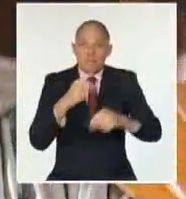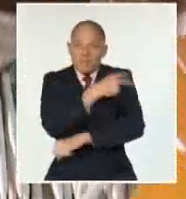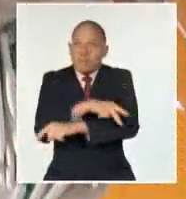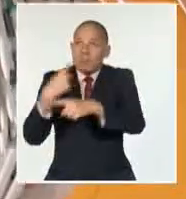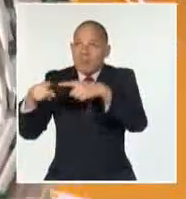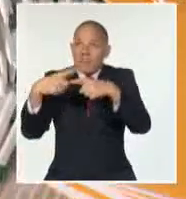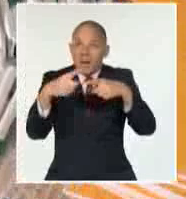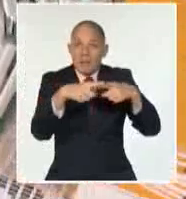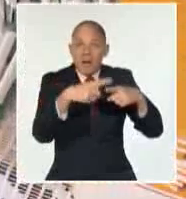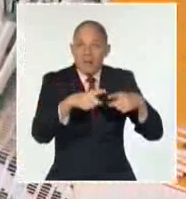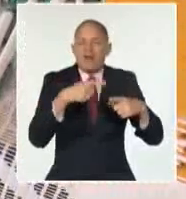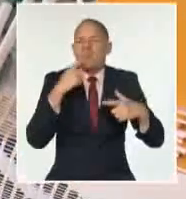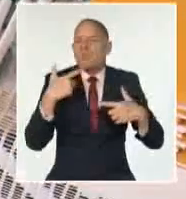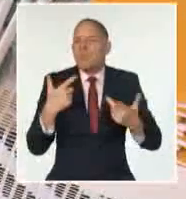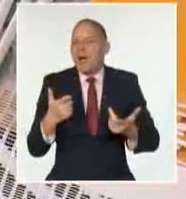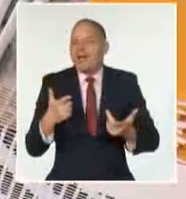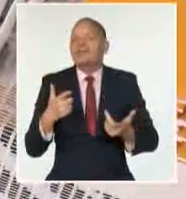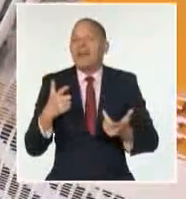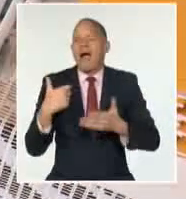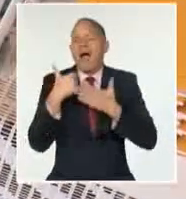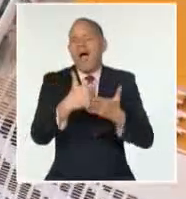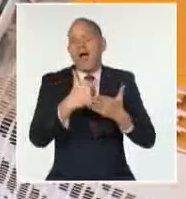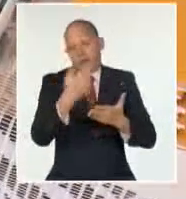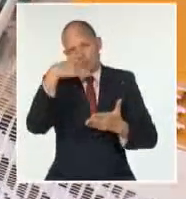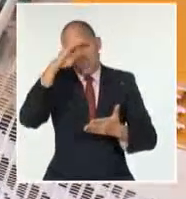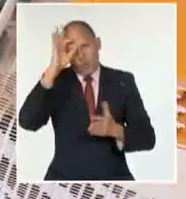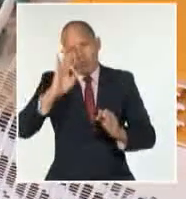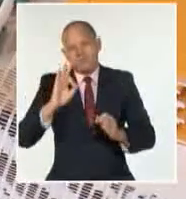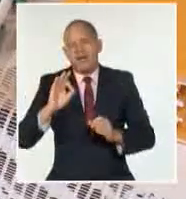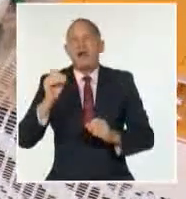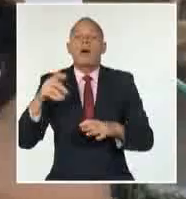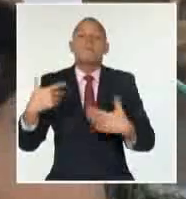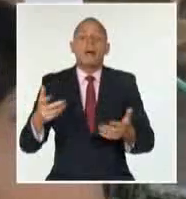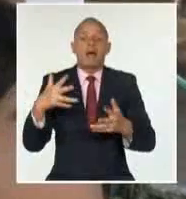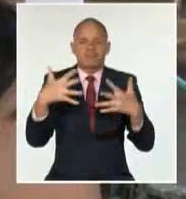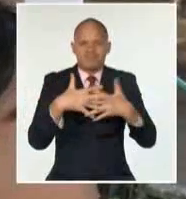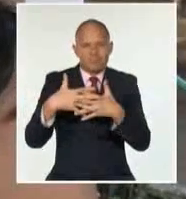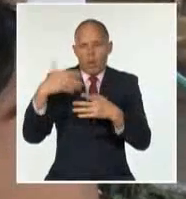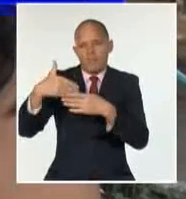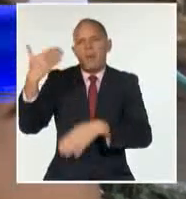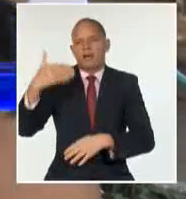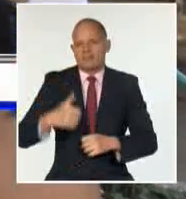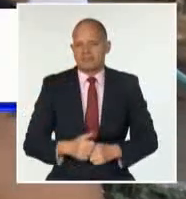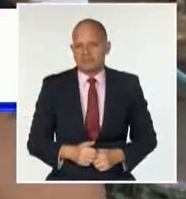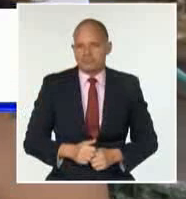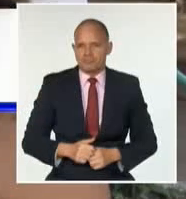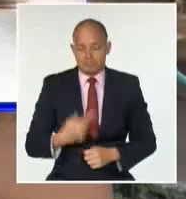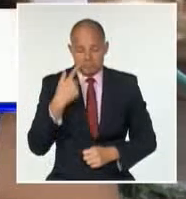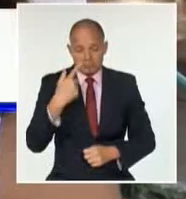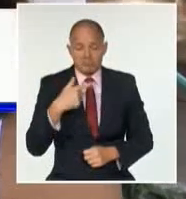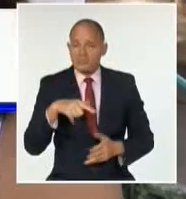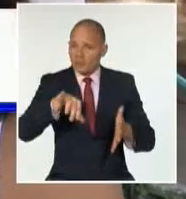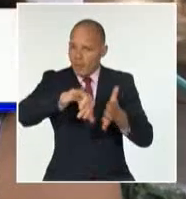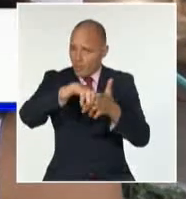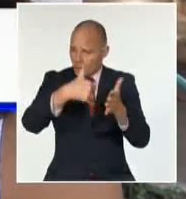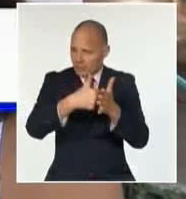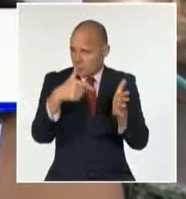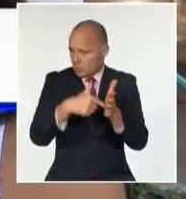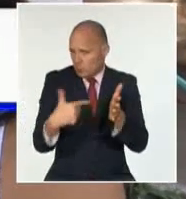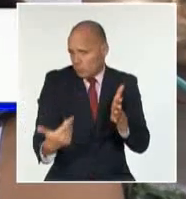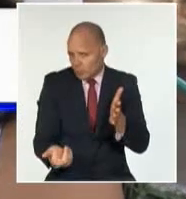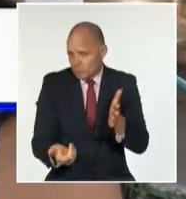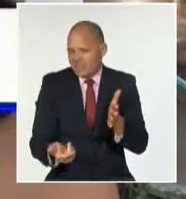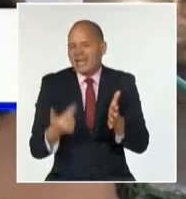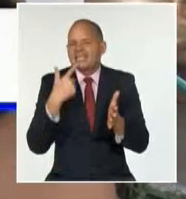el criminal bloqueo a Cuba. Este es un proyecto que se llama Viva la Educación. Consiste en la donación de más de 300.000